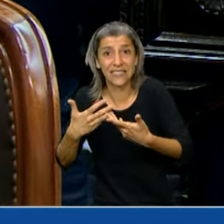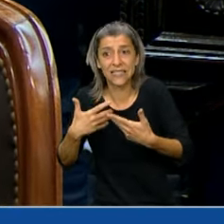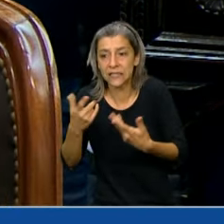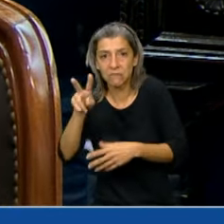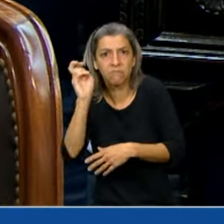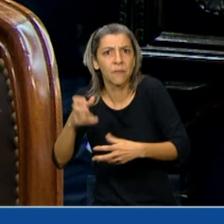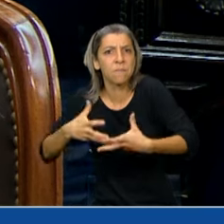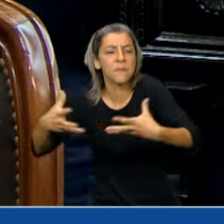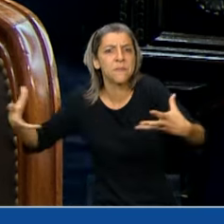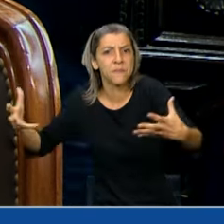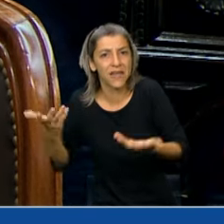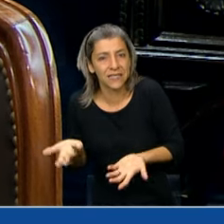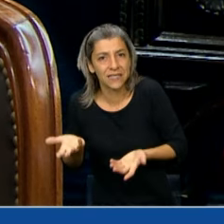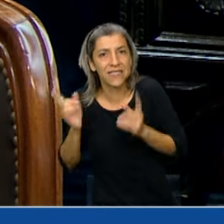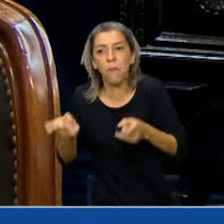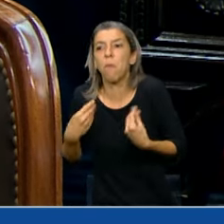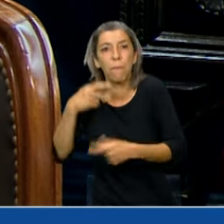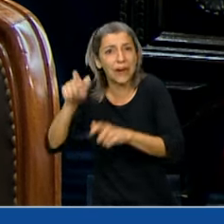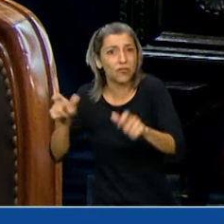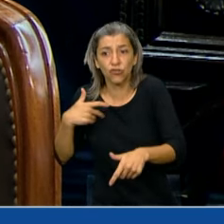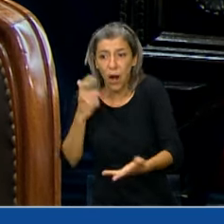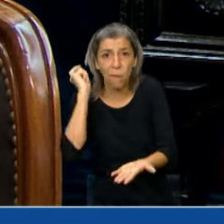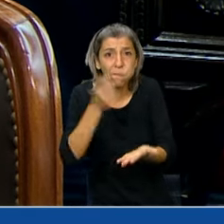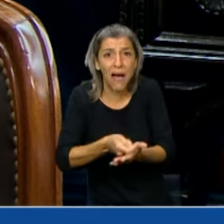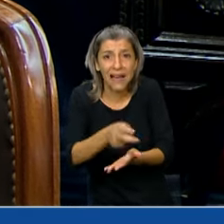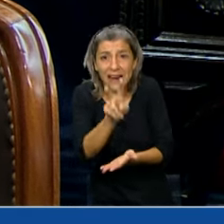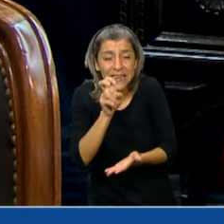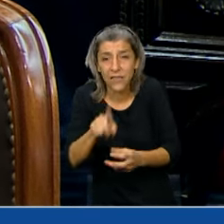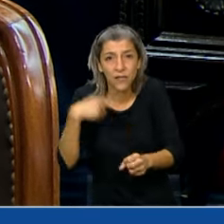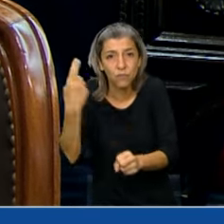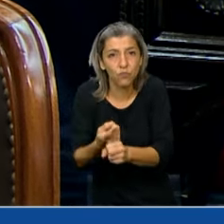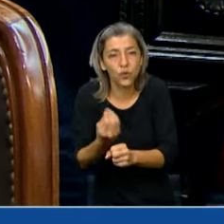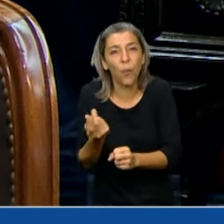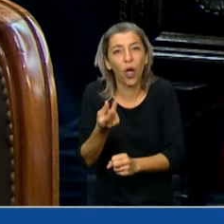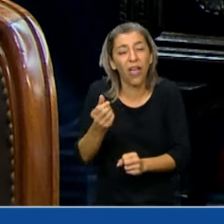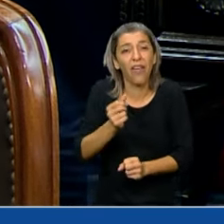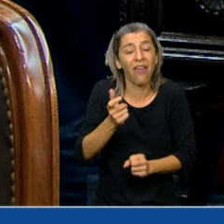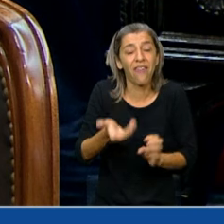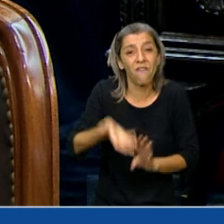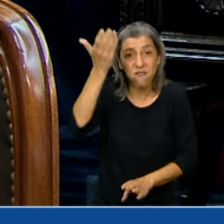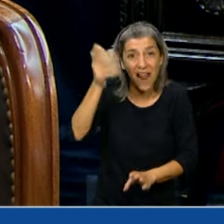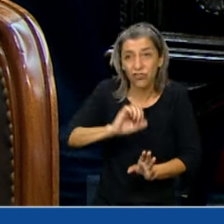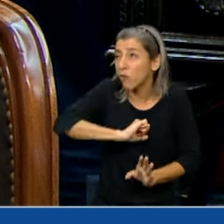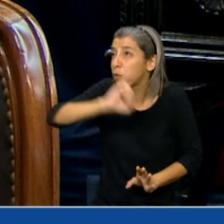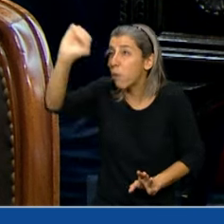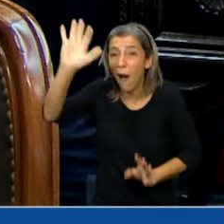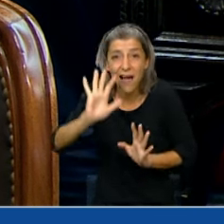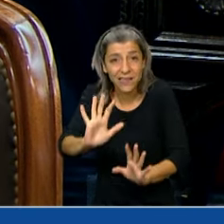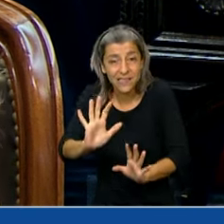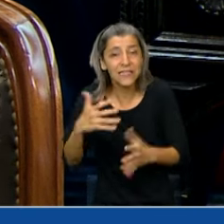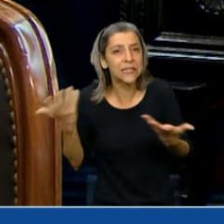pago porque esta inflación afecta principalmente el salario de todos los que necesitan